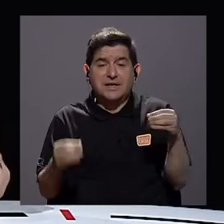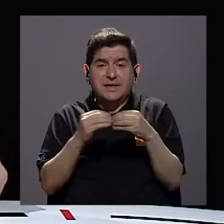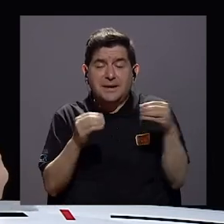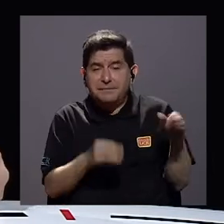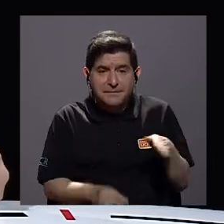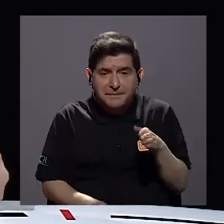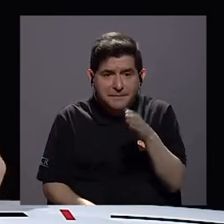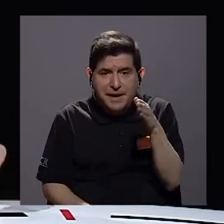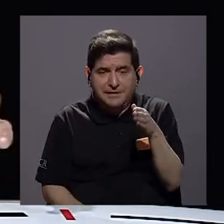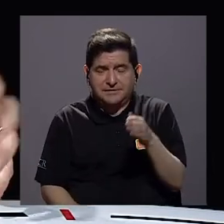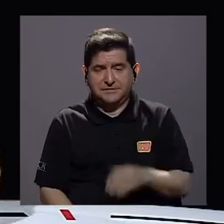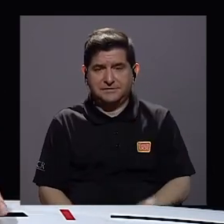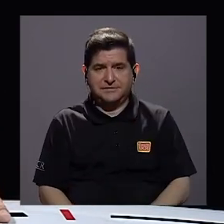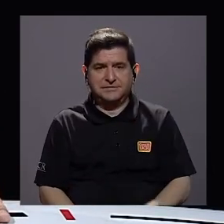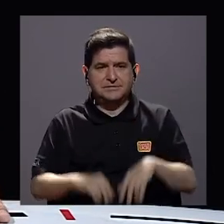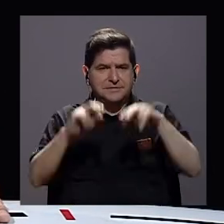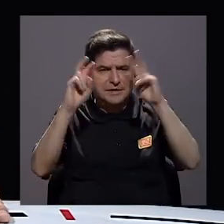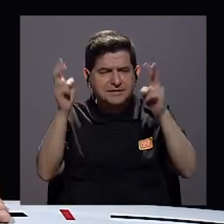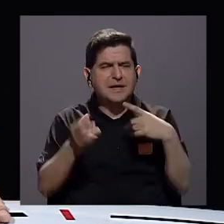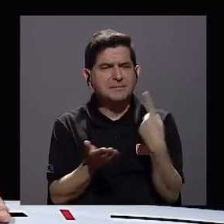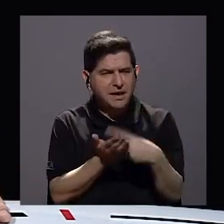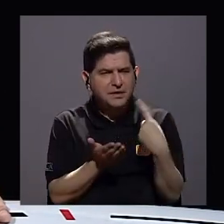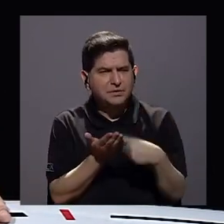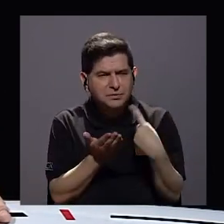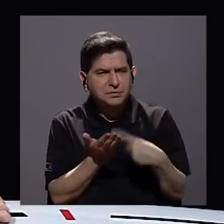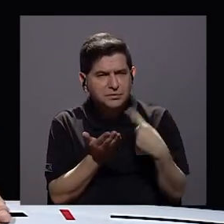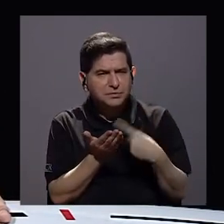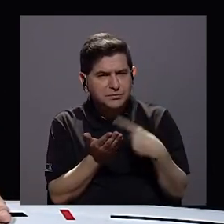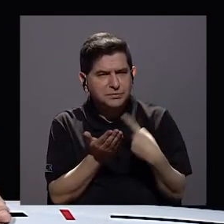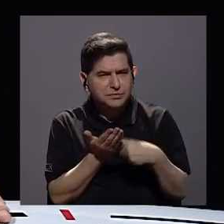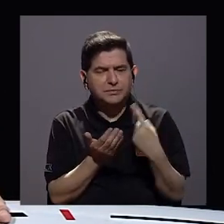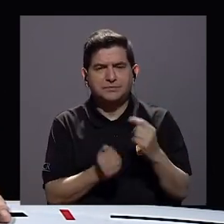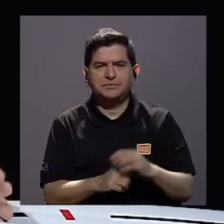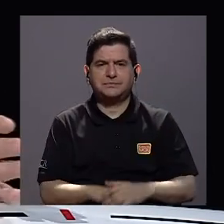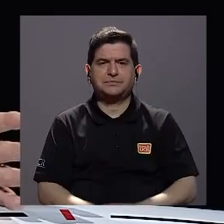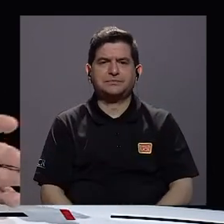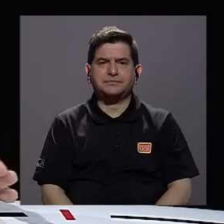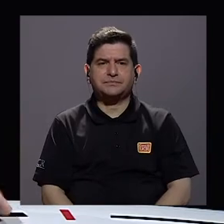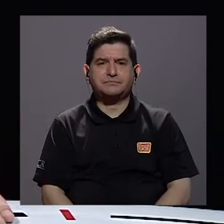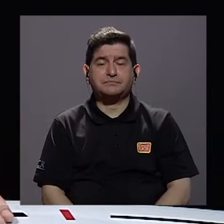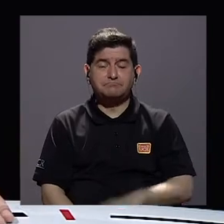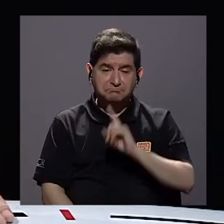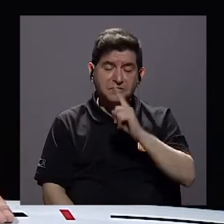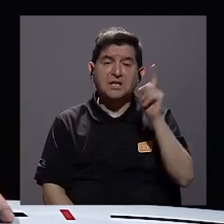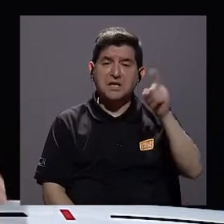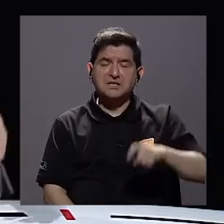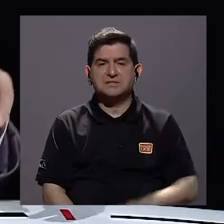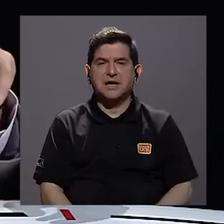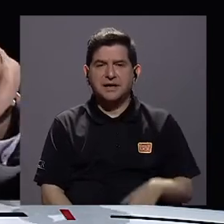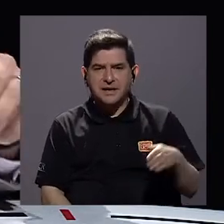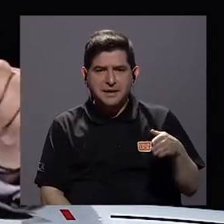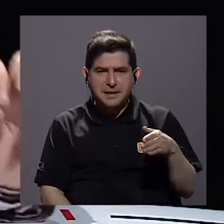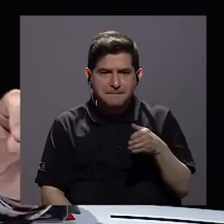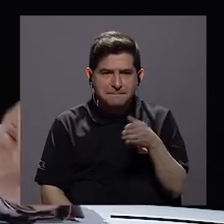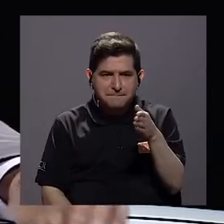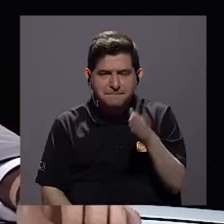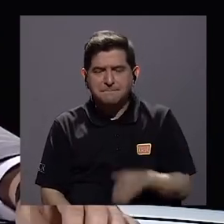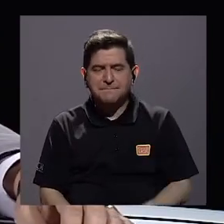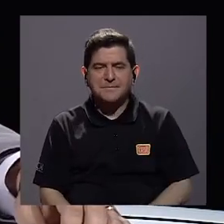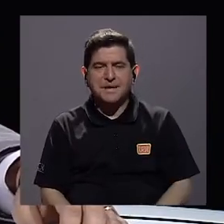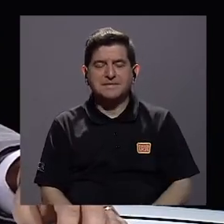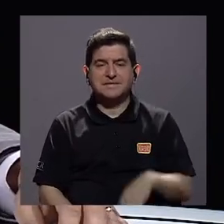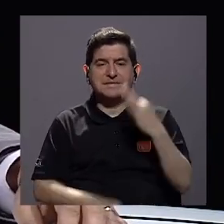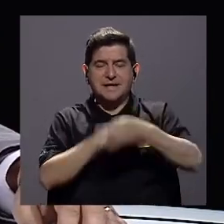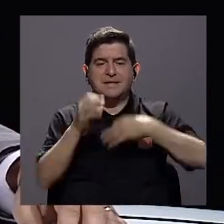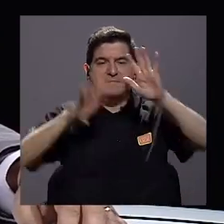pescado. Hay un tema que ha sido muy controversial y hay que mencionarlo, que es la pesca de arrastre. Y tuvo su